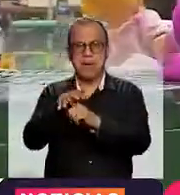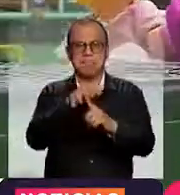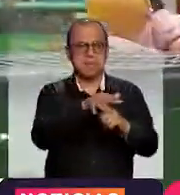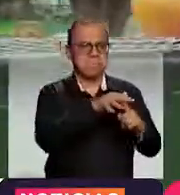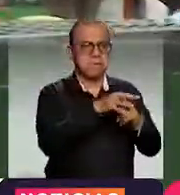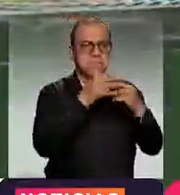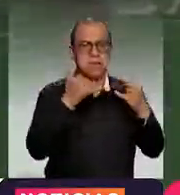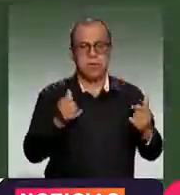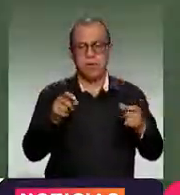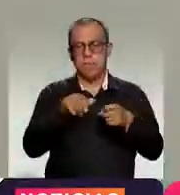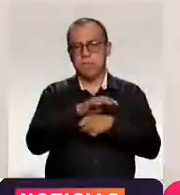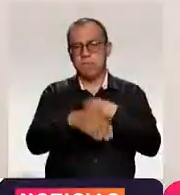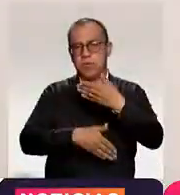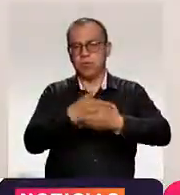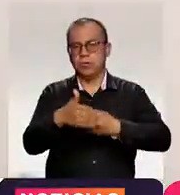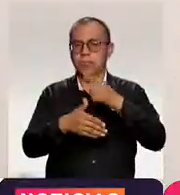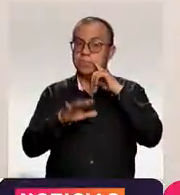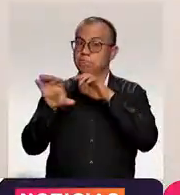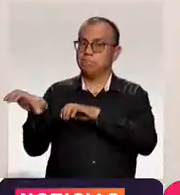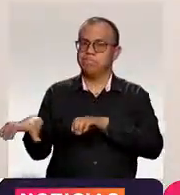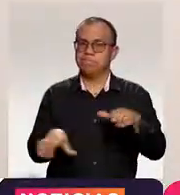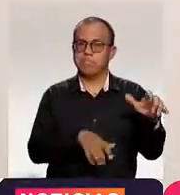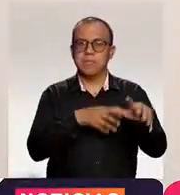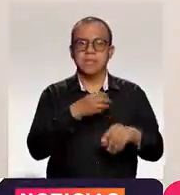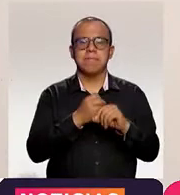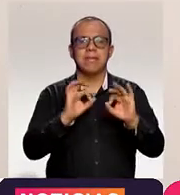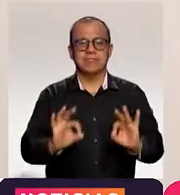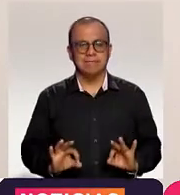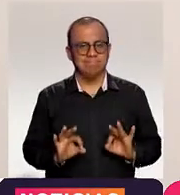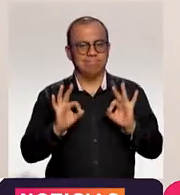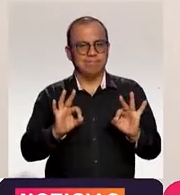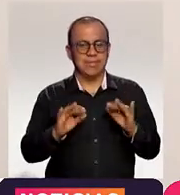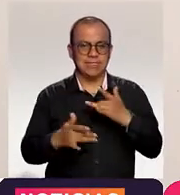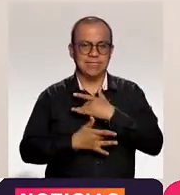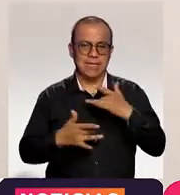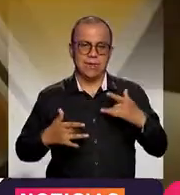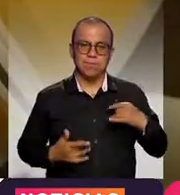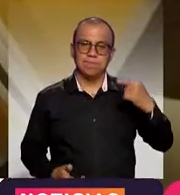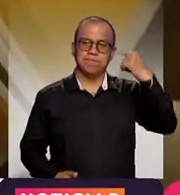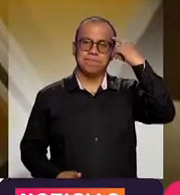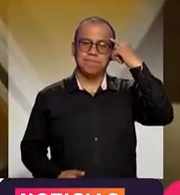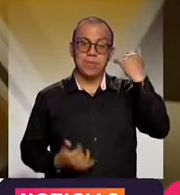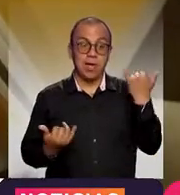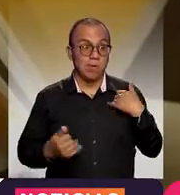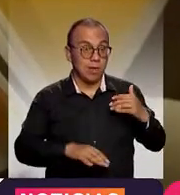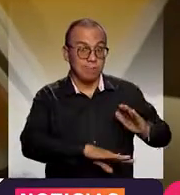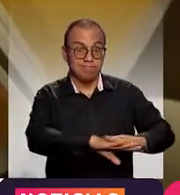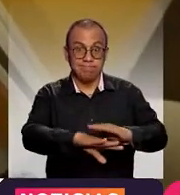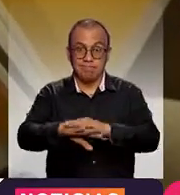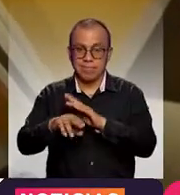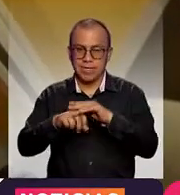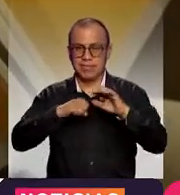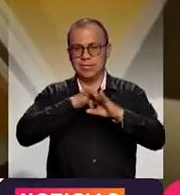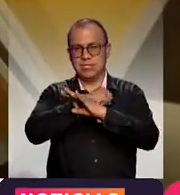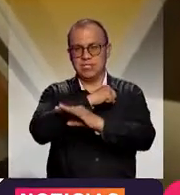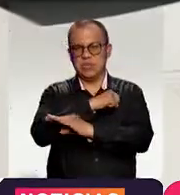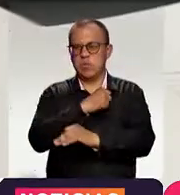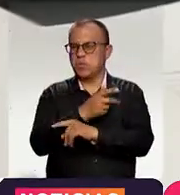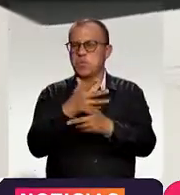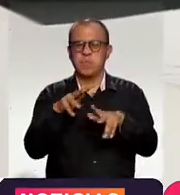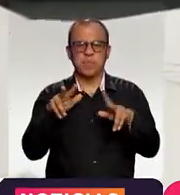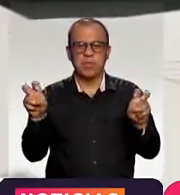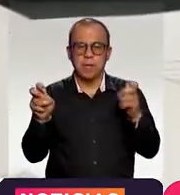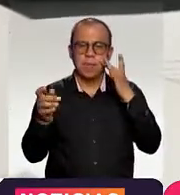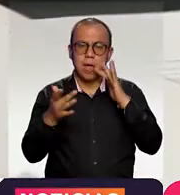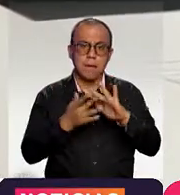afectados en su comportamiento y en su calidad de salud mental. El llamado que hacen los psicólogos es para que los